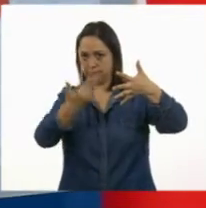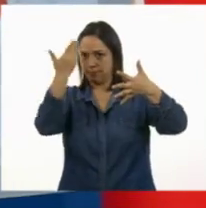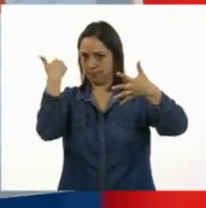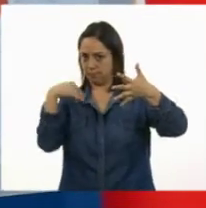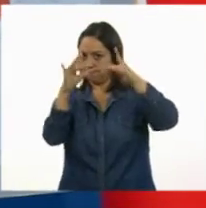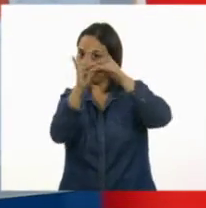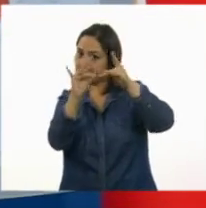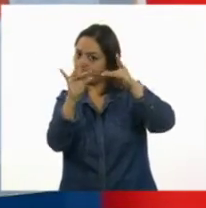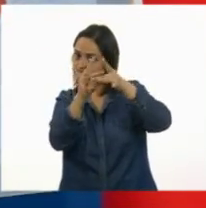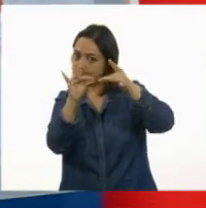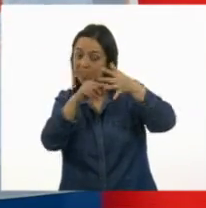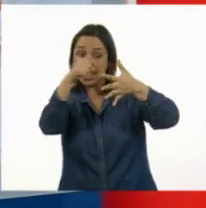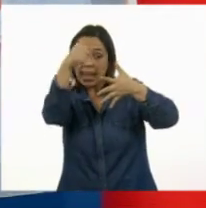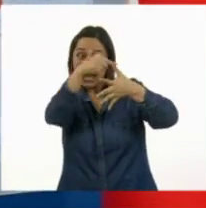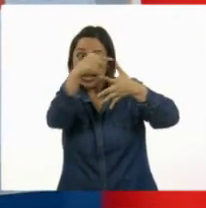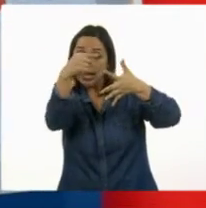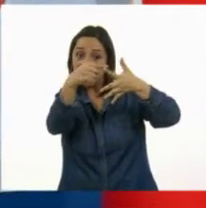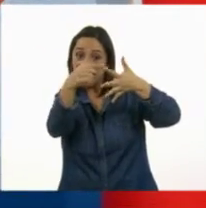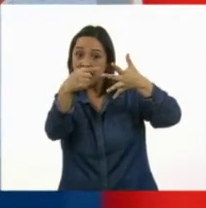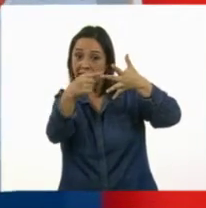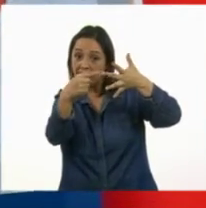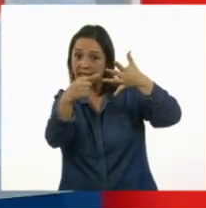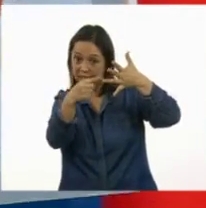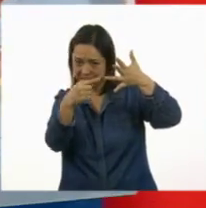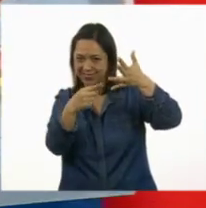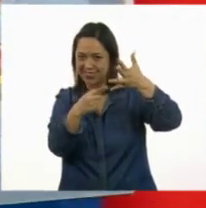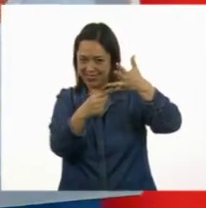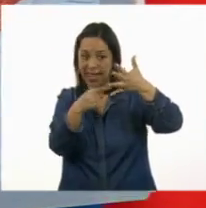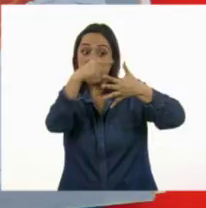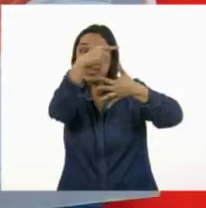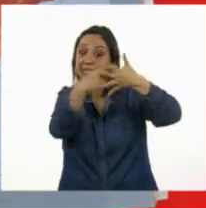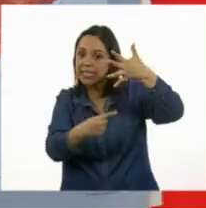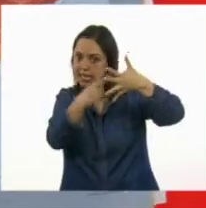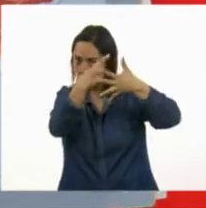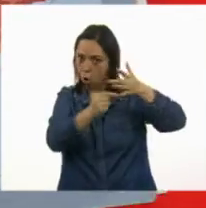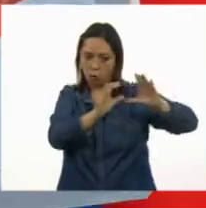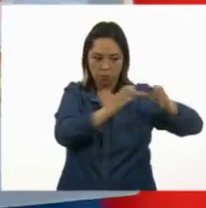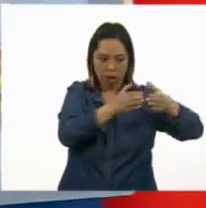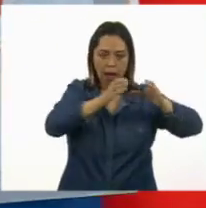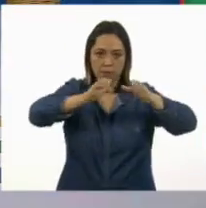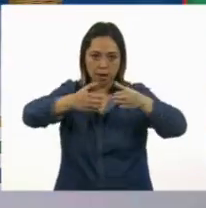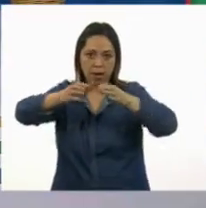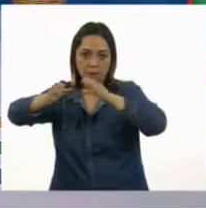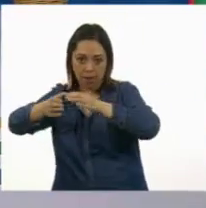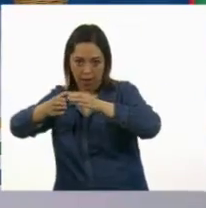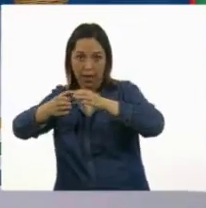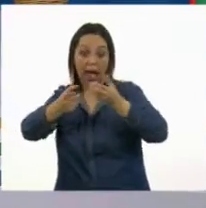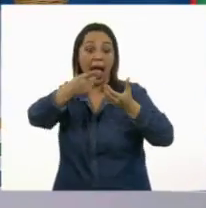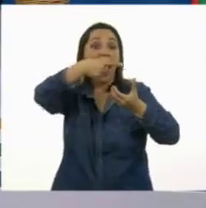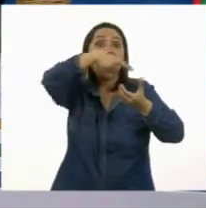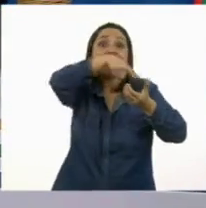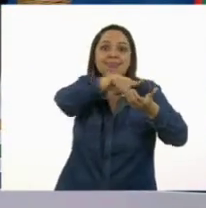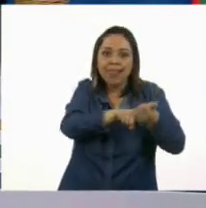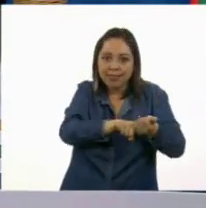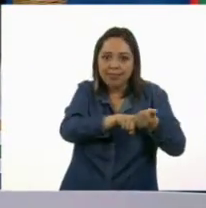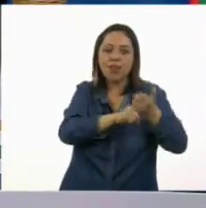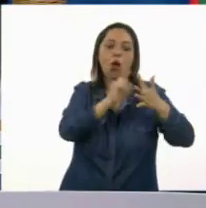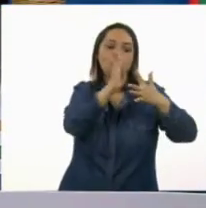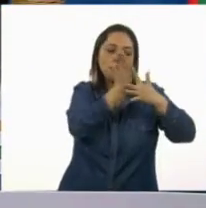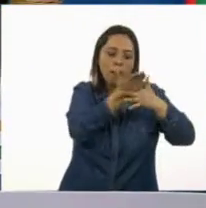cada uno de esos grupos climáticos, de esos 5 grupos que tú estabas mencionando, se van a subdividir